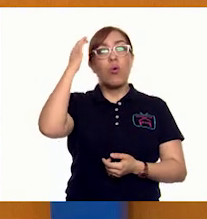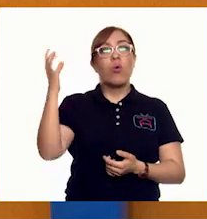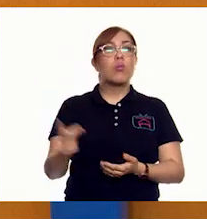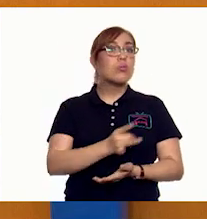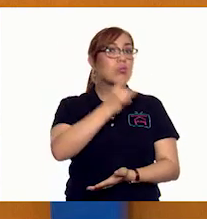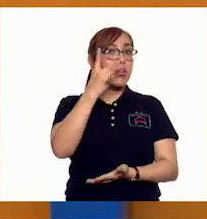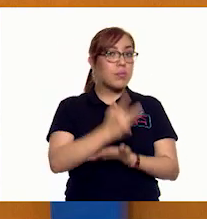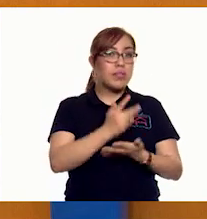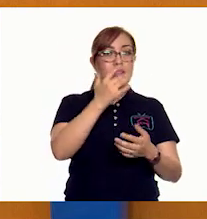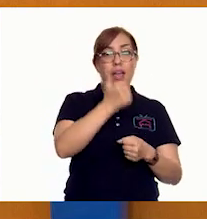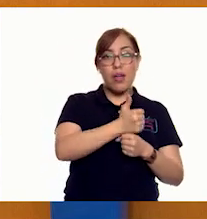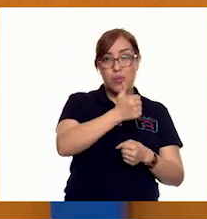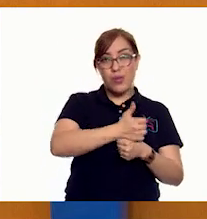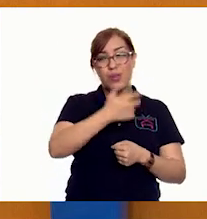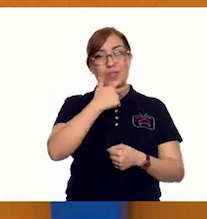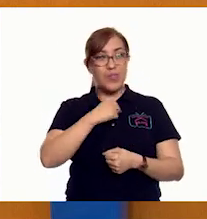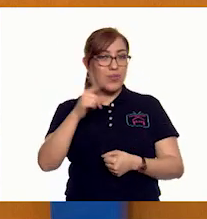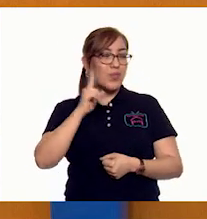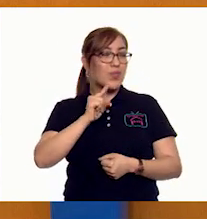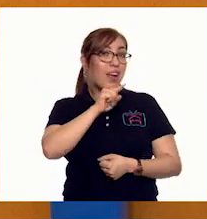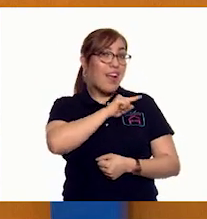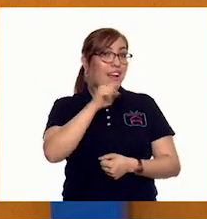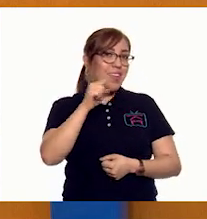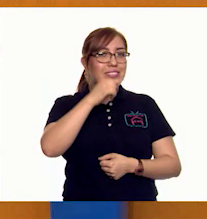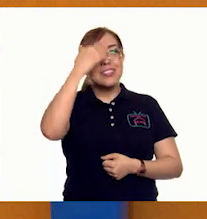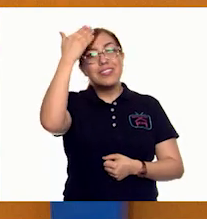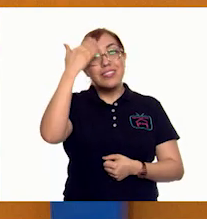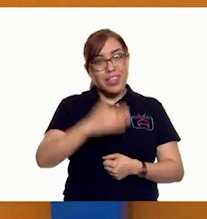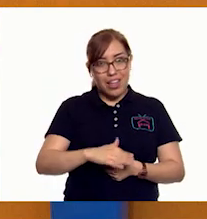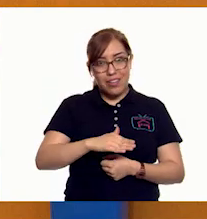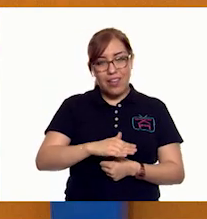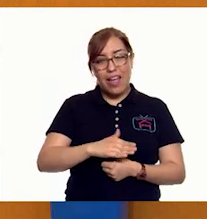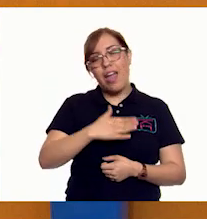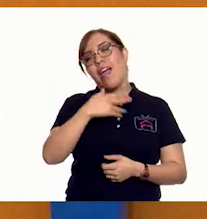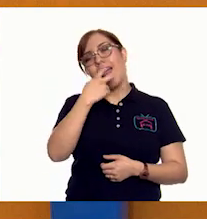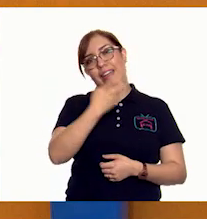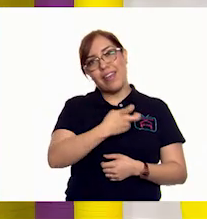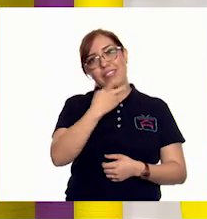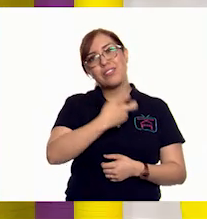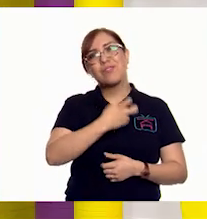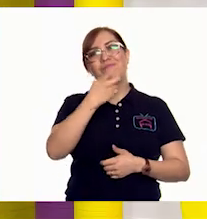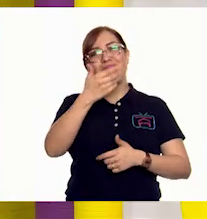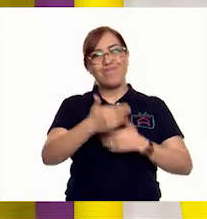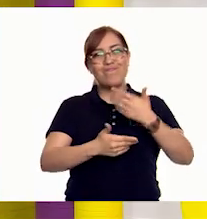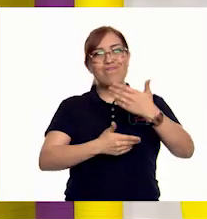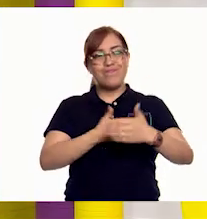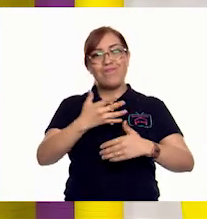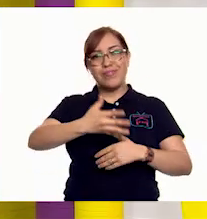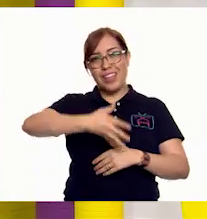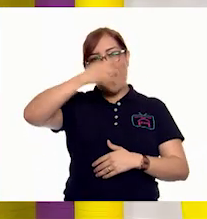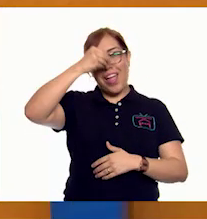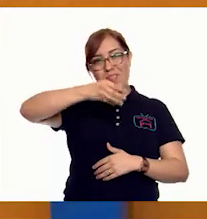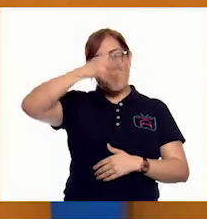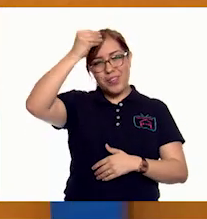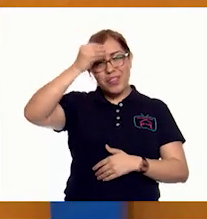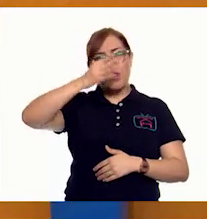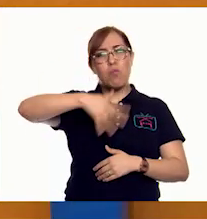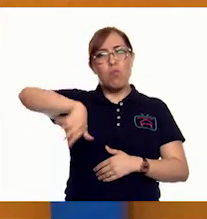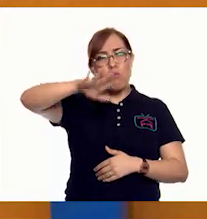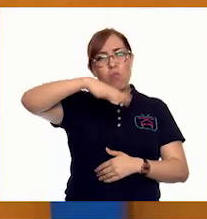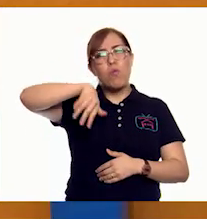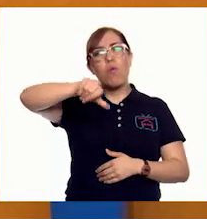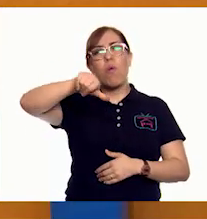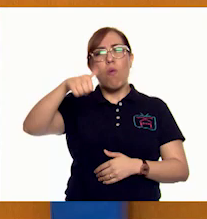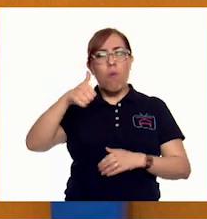abuelas conocen y tienen, y es como podemos ir aprendiendo de ellos. Como dices tú, podemos buscar otros medios para